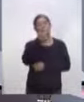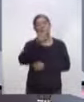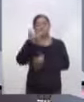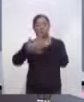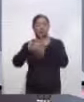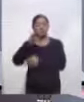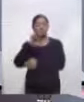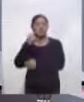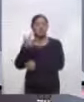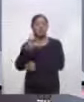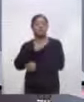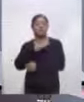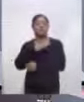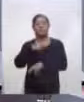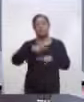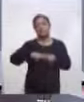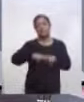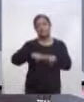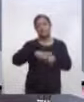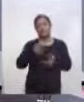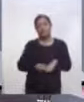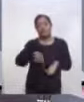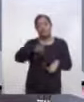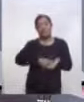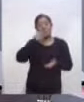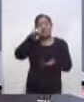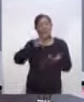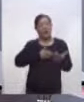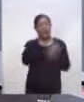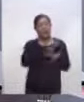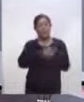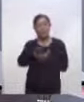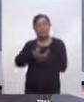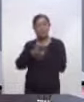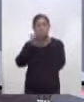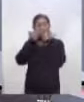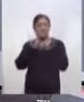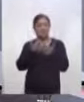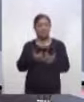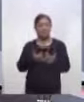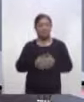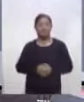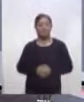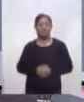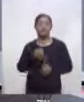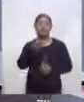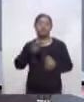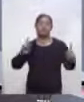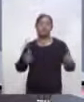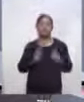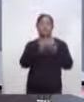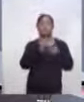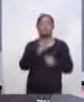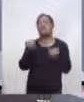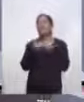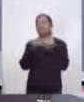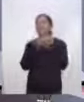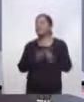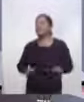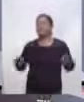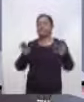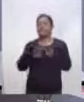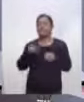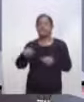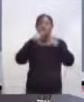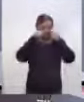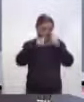46-615-47 van a obtener un pase doble para que puedan ingresar sin costo a este encuentro. También es muy importante que usted tome en